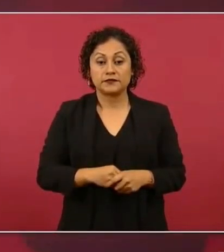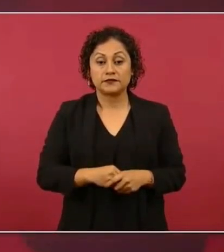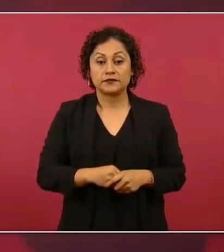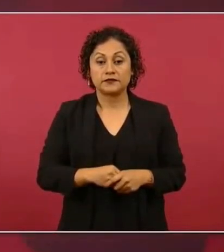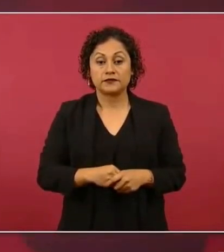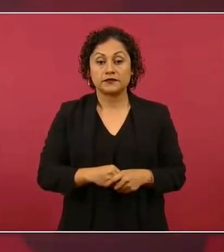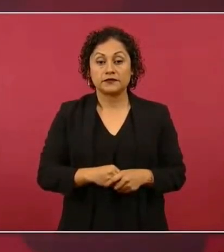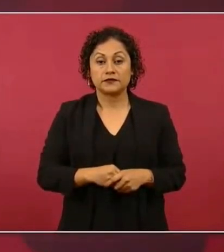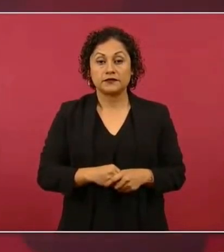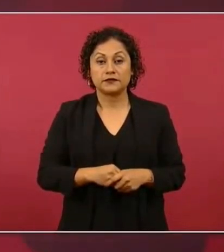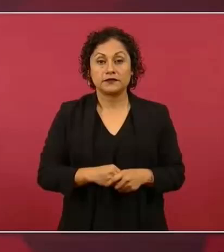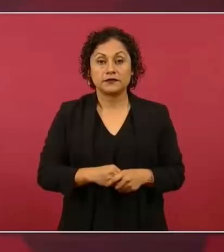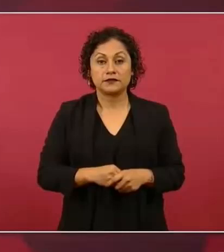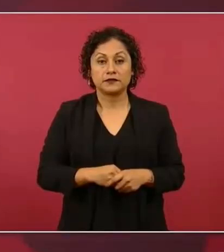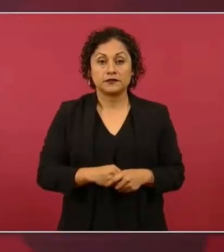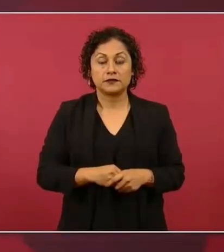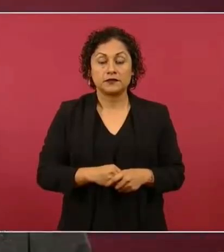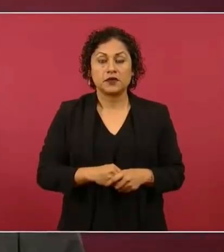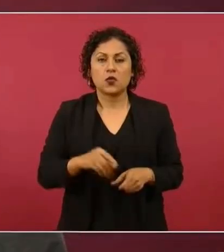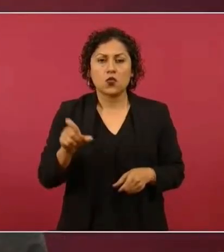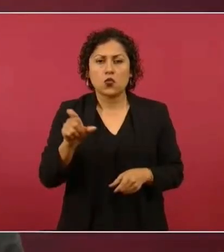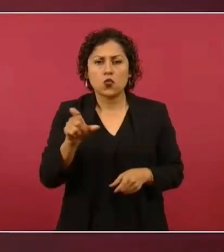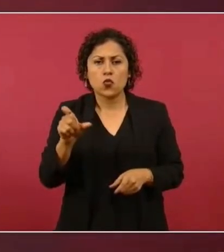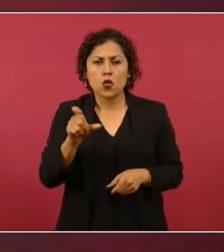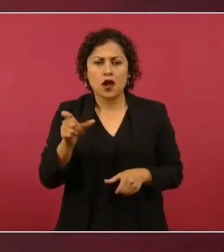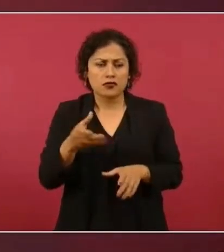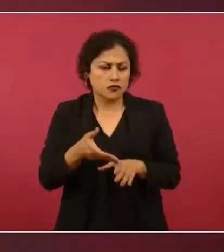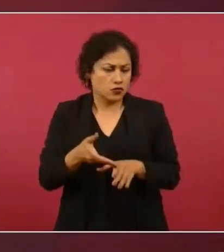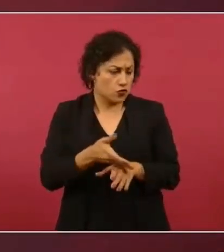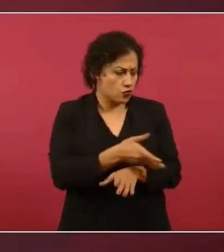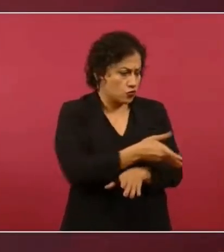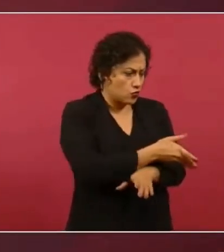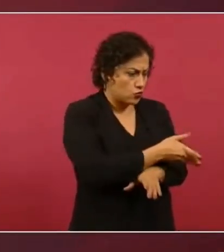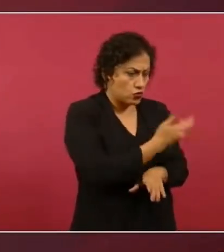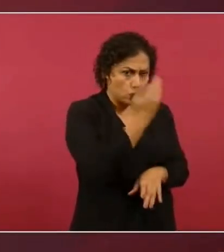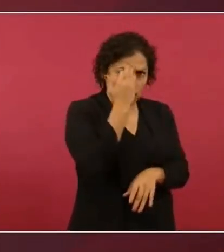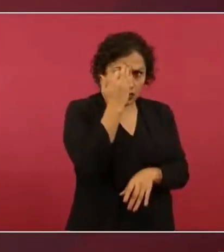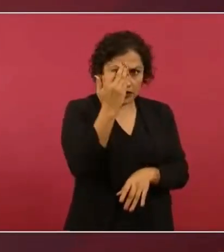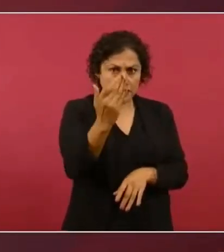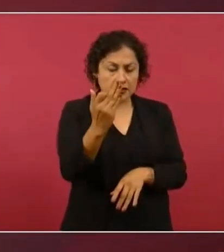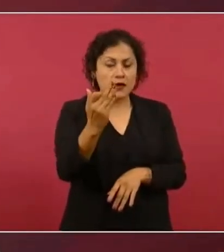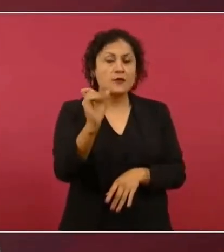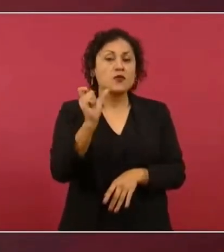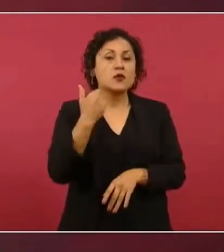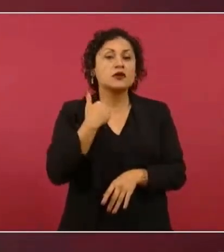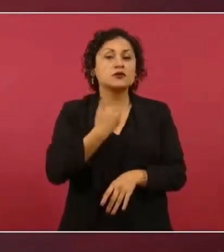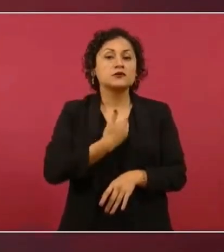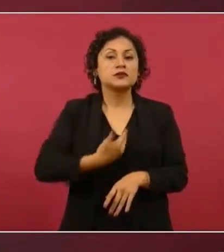esto durante el gobierno del presidente Ruiz Cortines,